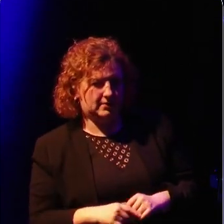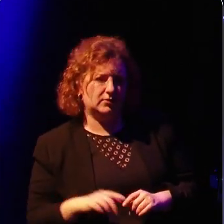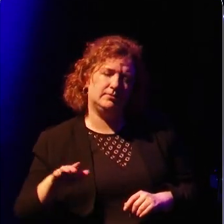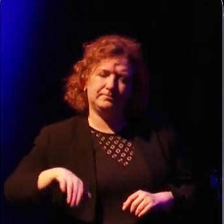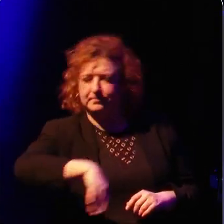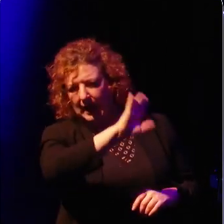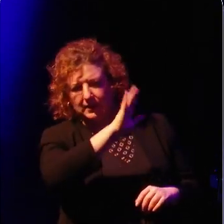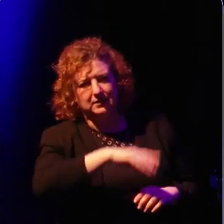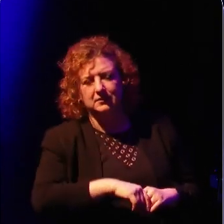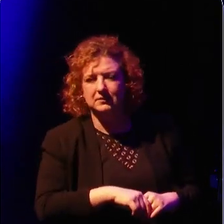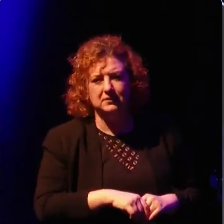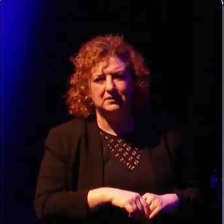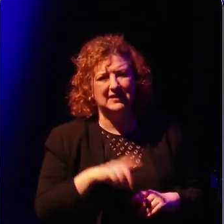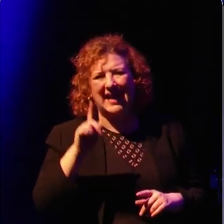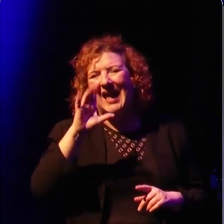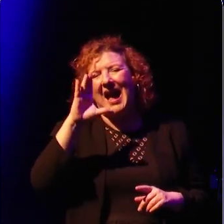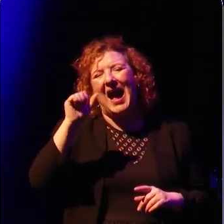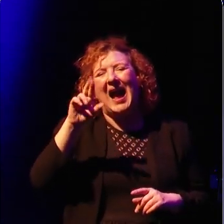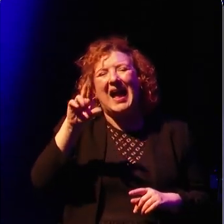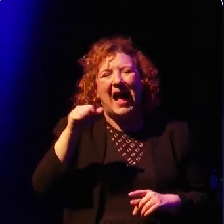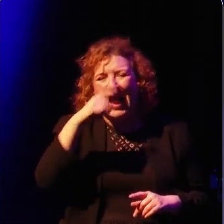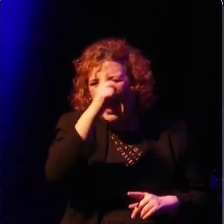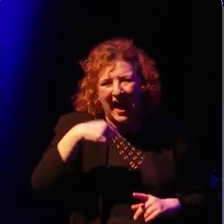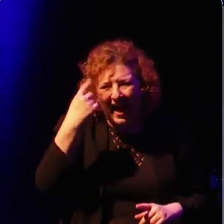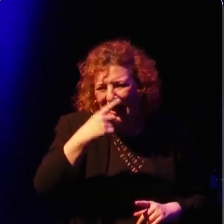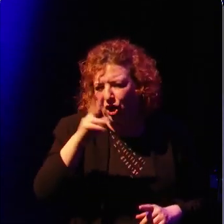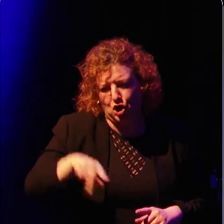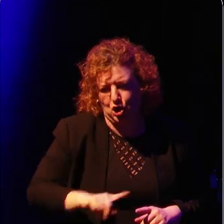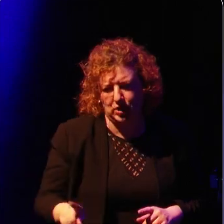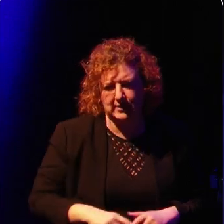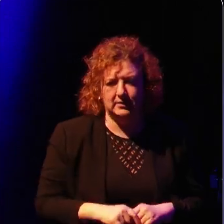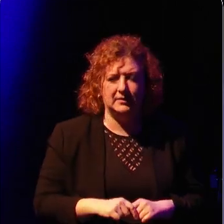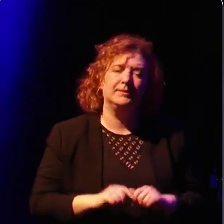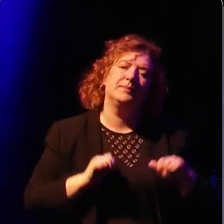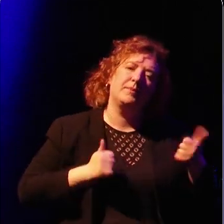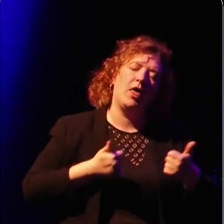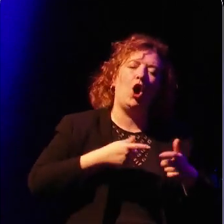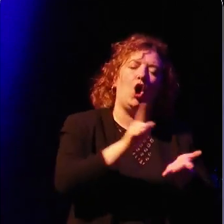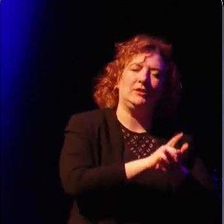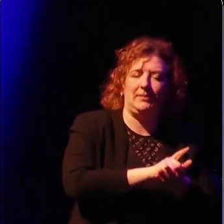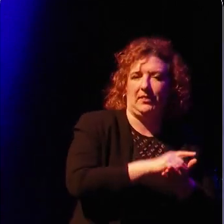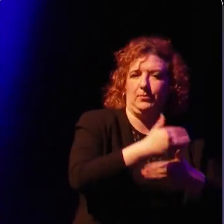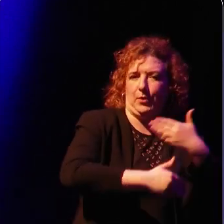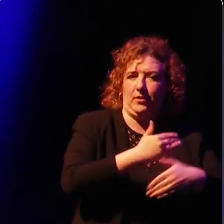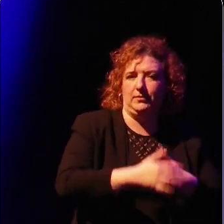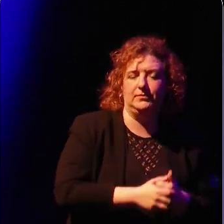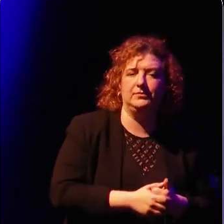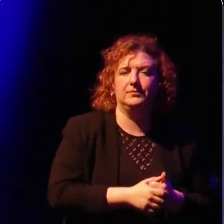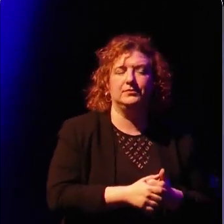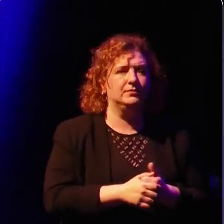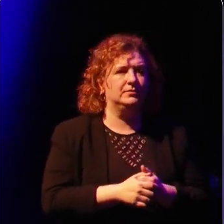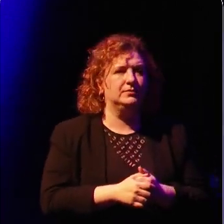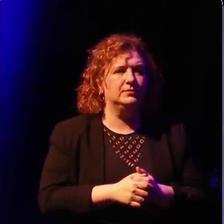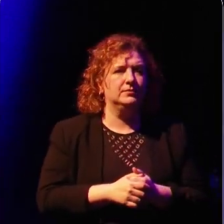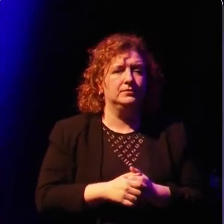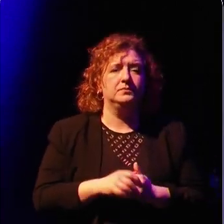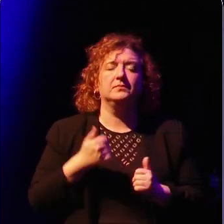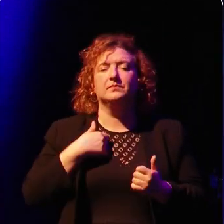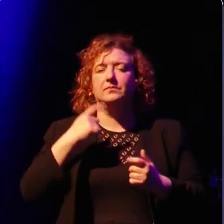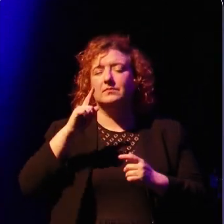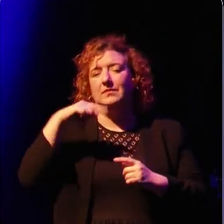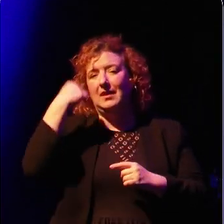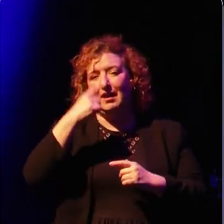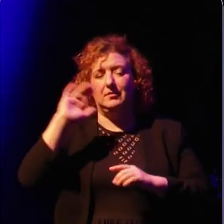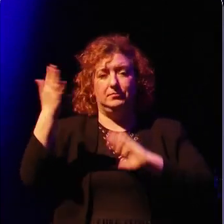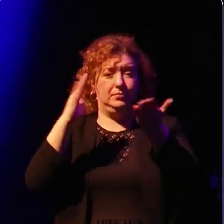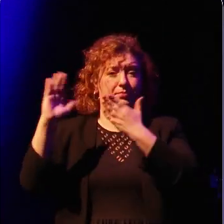Toma, esto no es cara. Perfecto. Y empieza el proceso otra vez. El discriminador sigue reconociendo